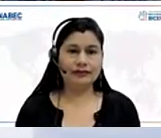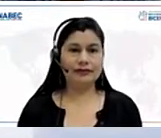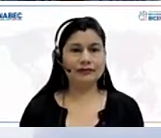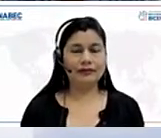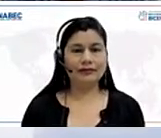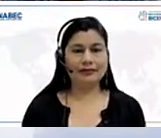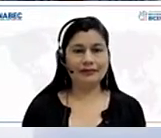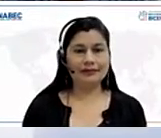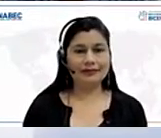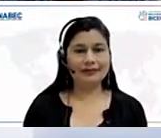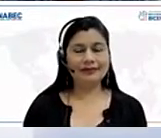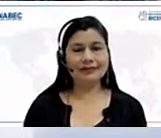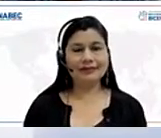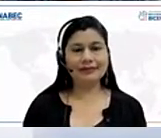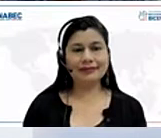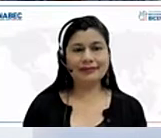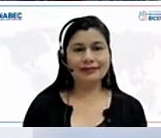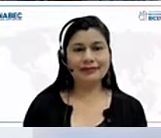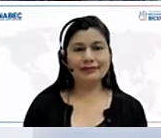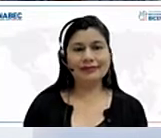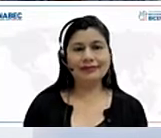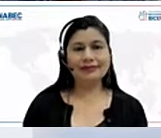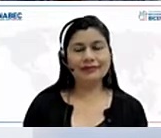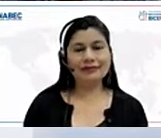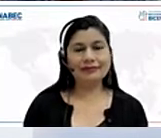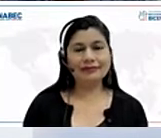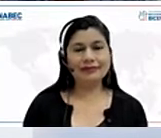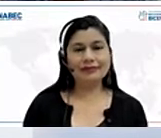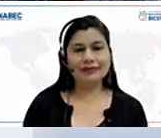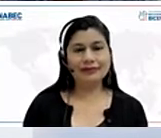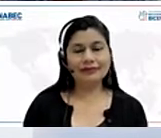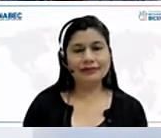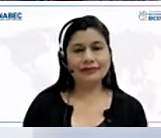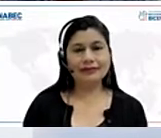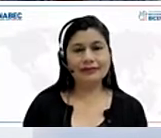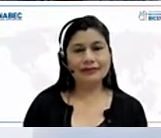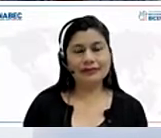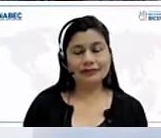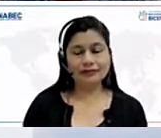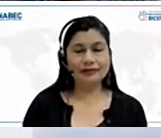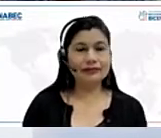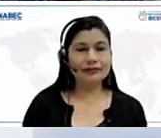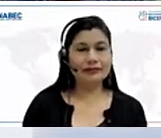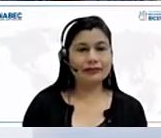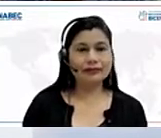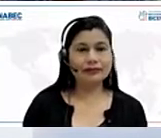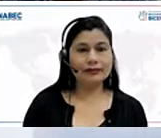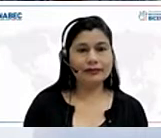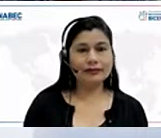mejor, ¿no? Quedaría mejor en su perfil. Ahora, en el caso de que uno postule con otro tipo